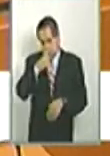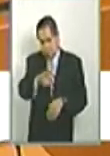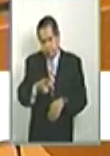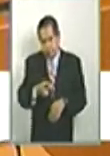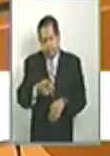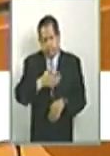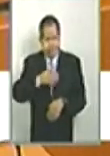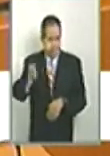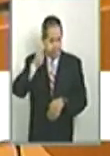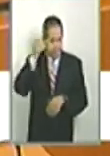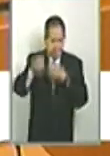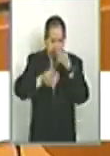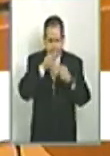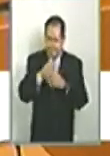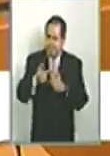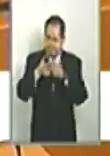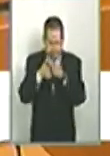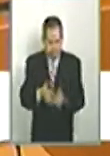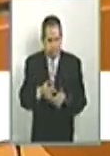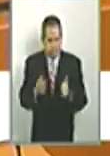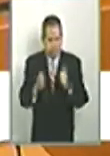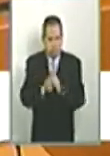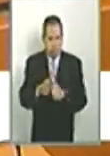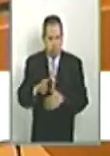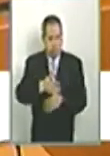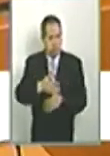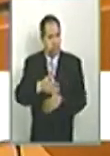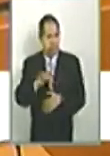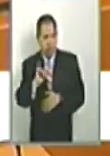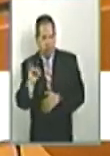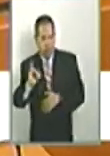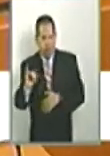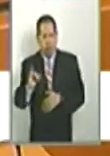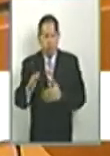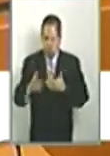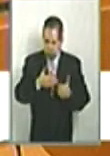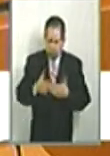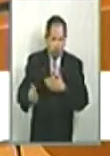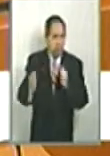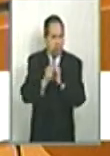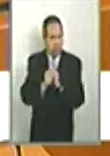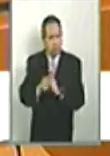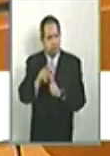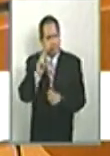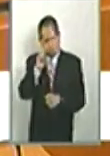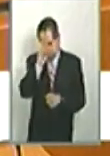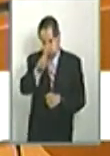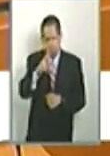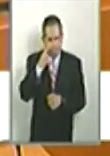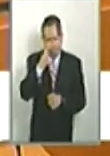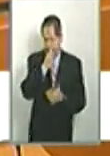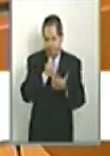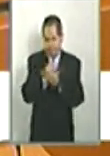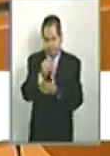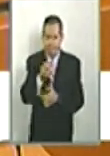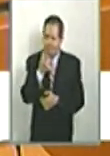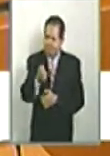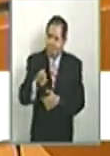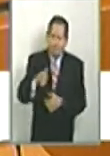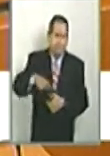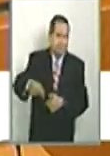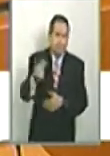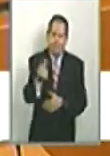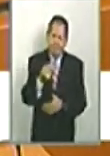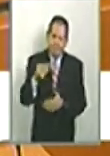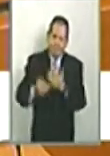en nuestra campaña, y seguiremos siendo una izquierda moderna y democrática que le sigue haciendo falta al